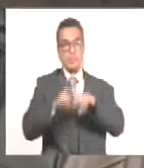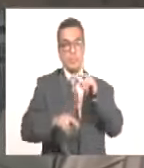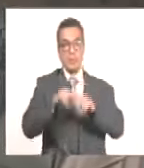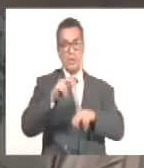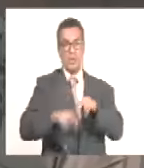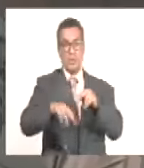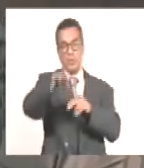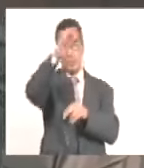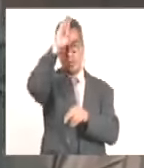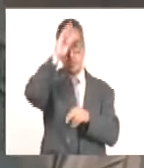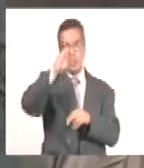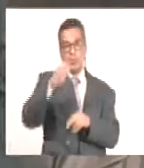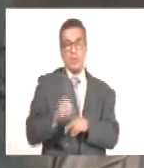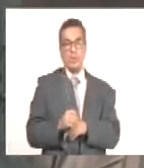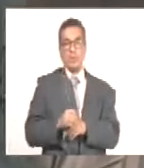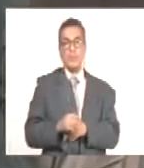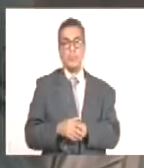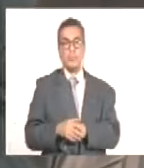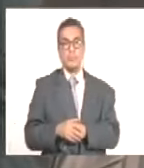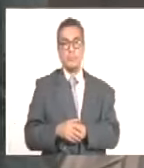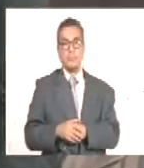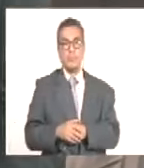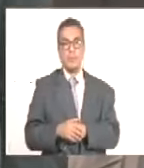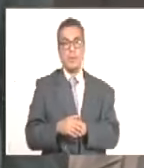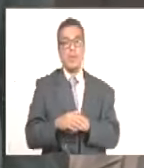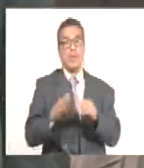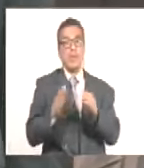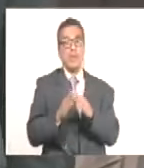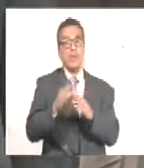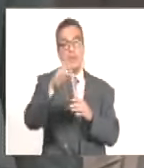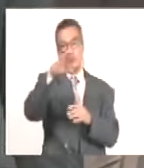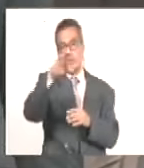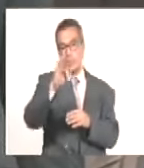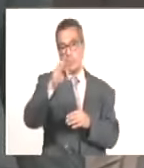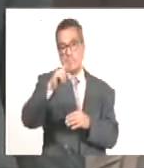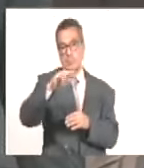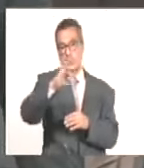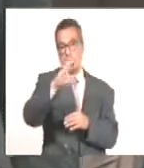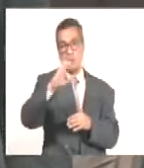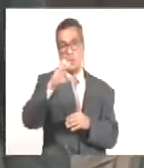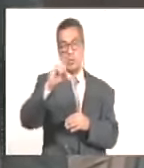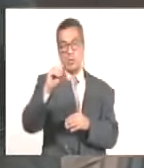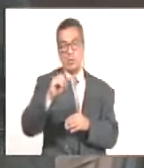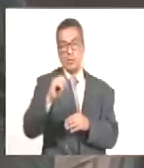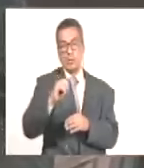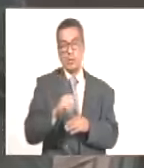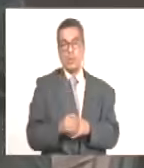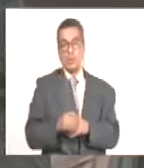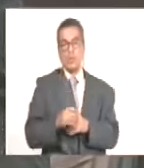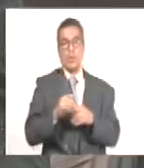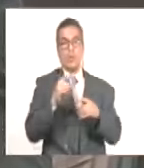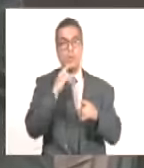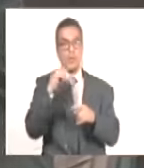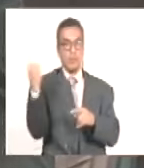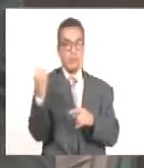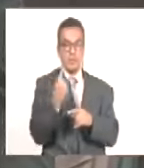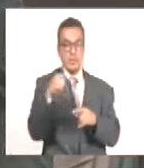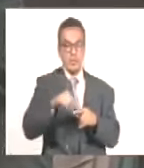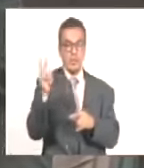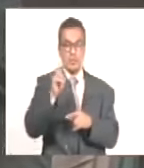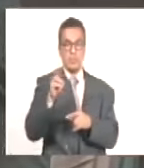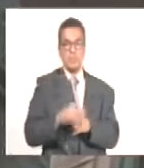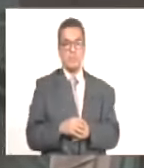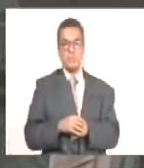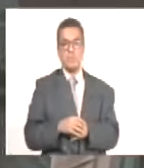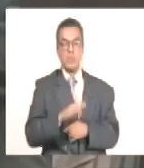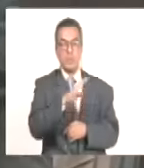creación del cardenal. Su Santidad Francisco envió mensajes a Venezuela